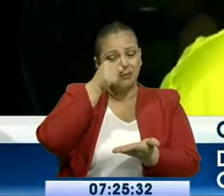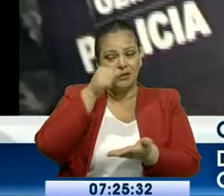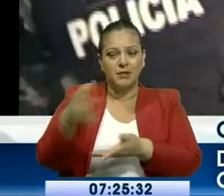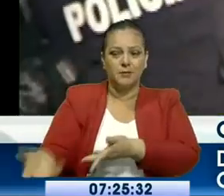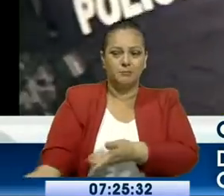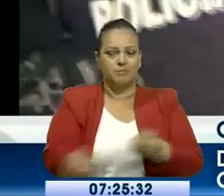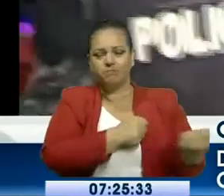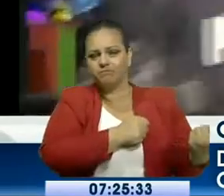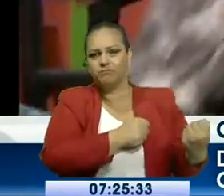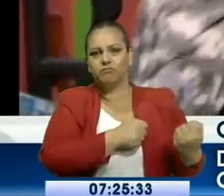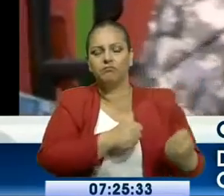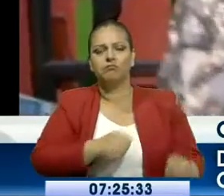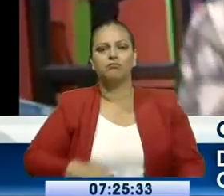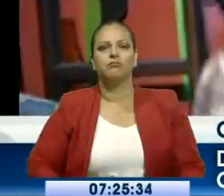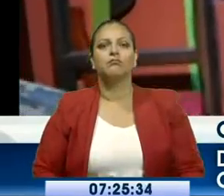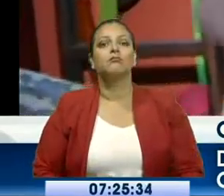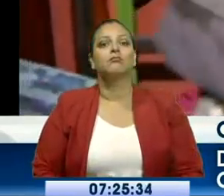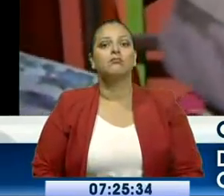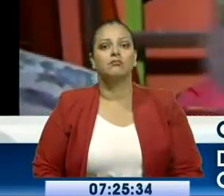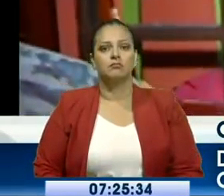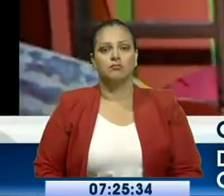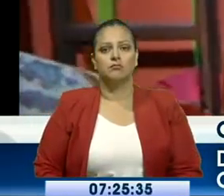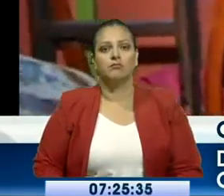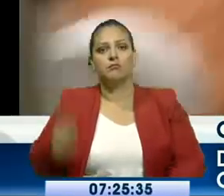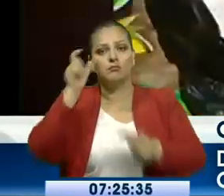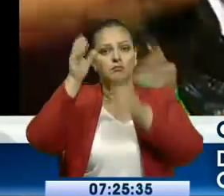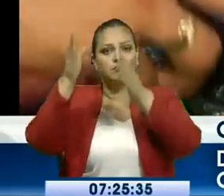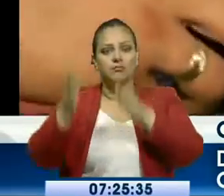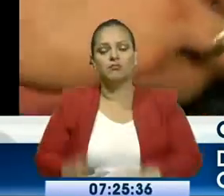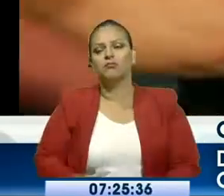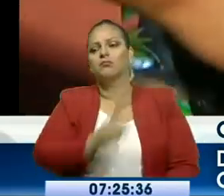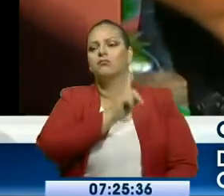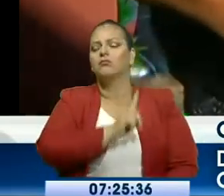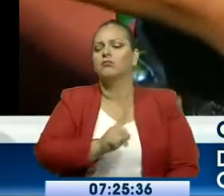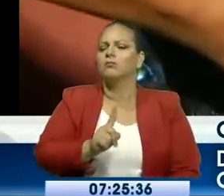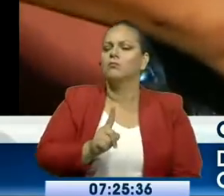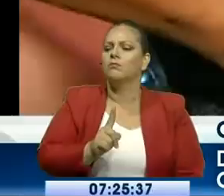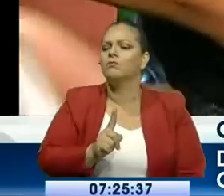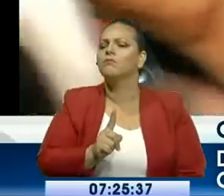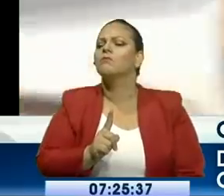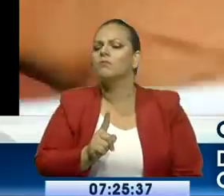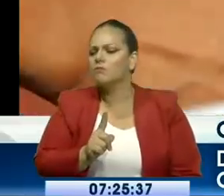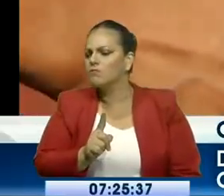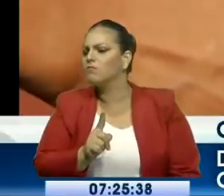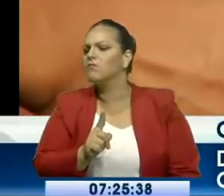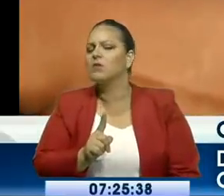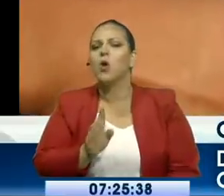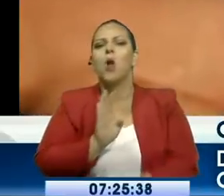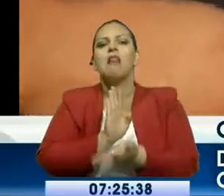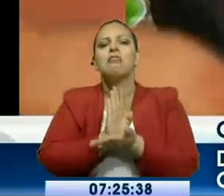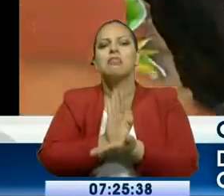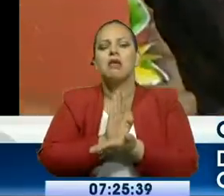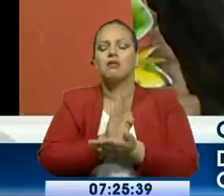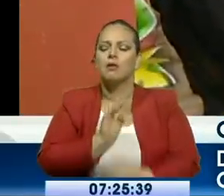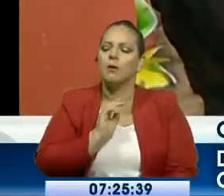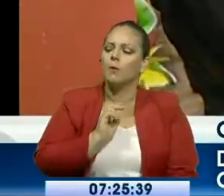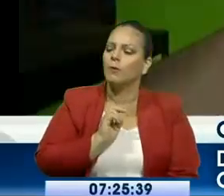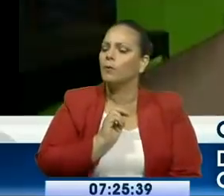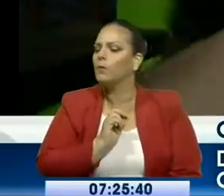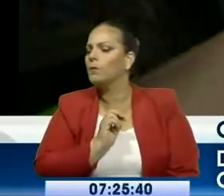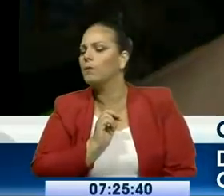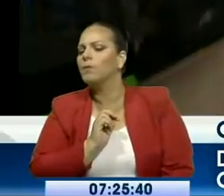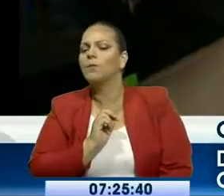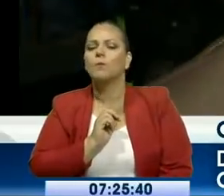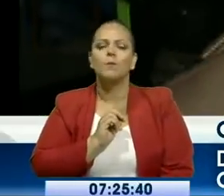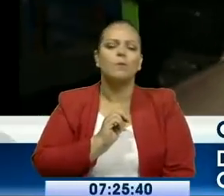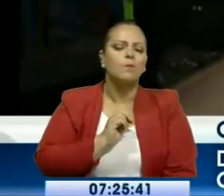sí. Por su parte, Fiscalía también se hizo presente para que desde este punto se inicien con las investigaciones. Exactamente, hemos